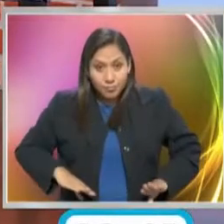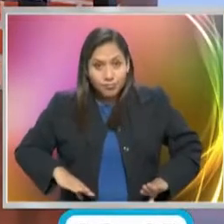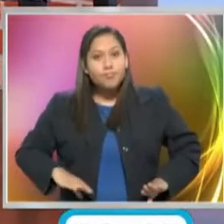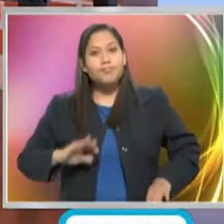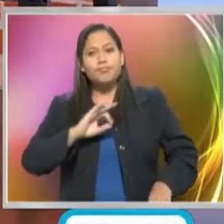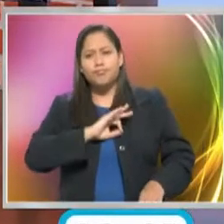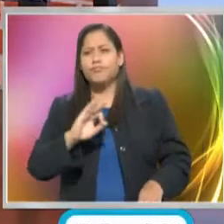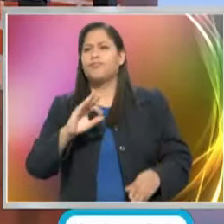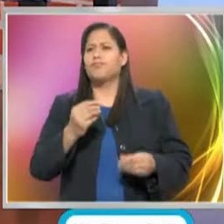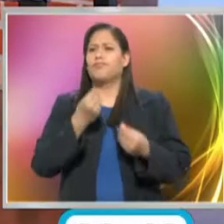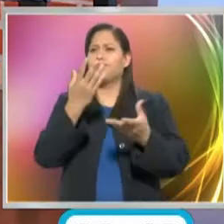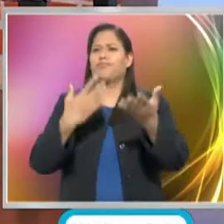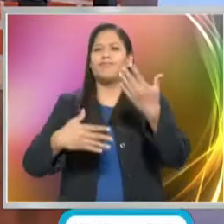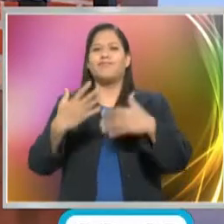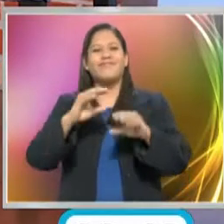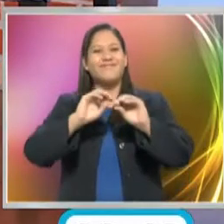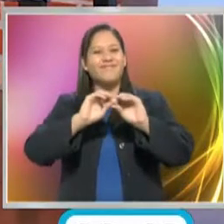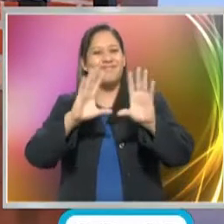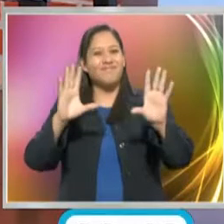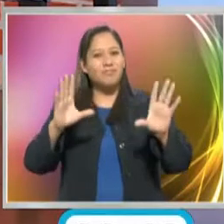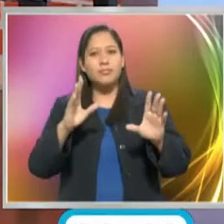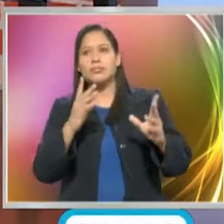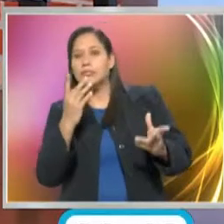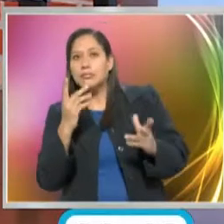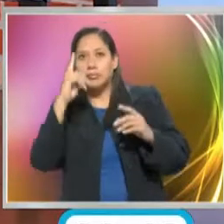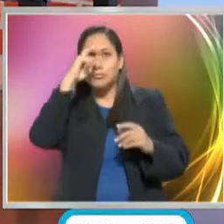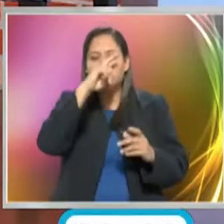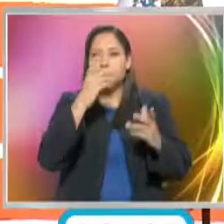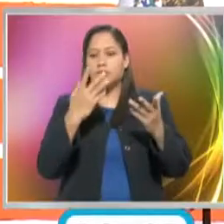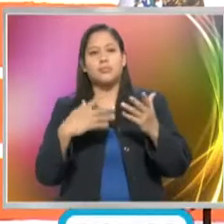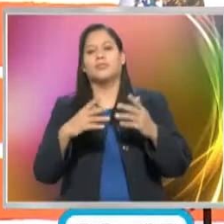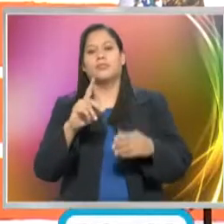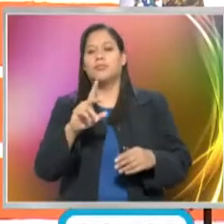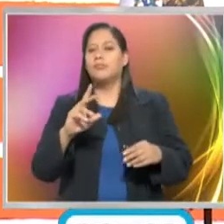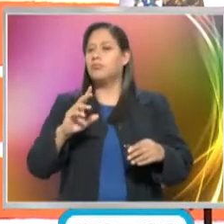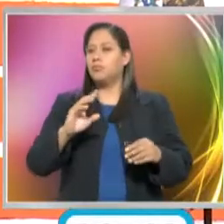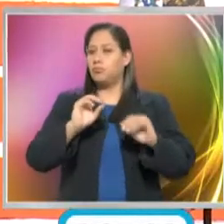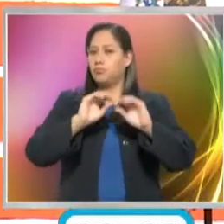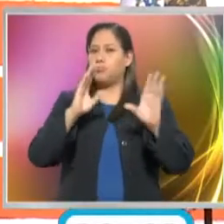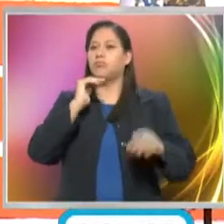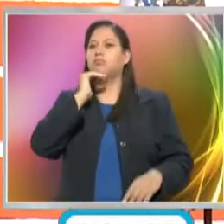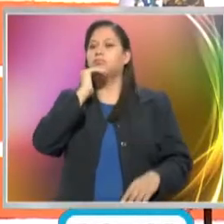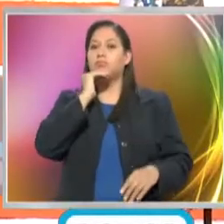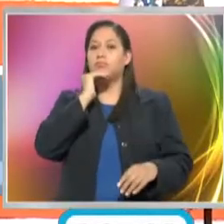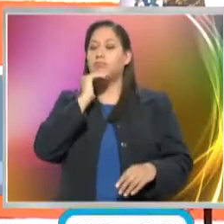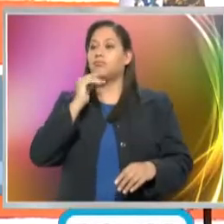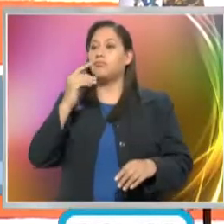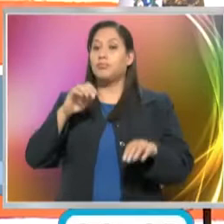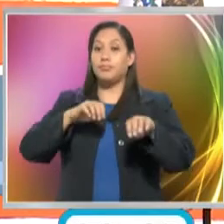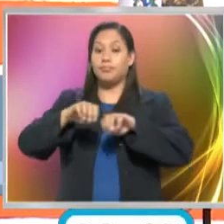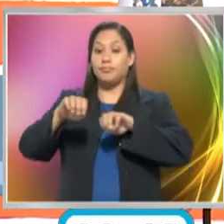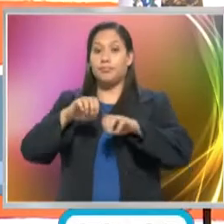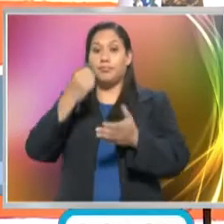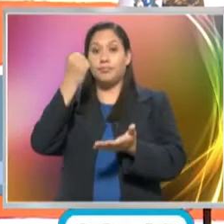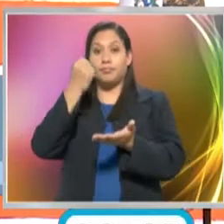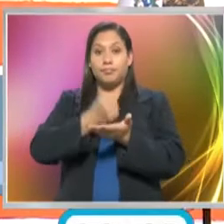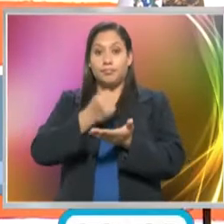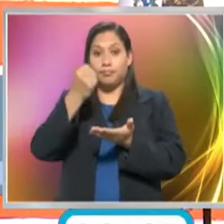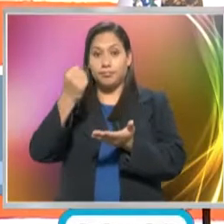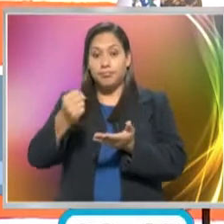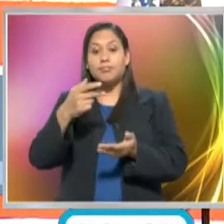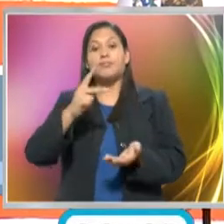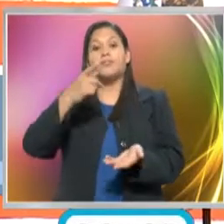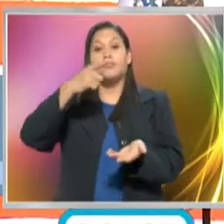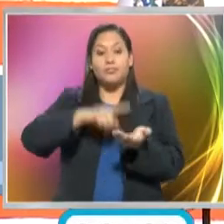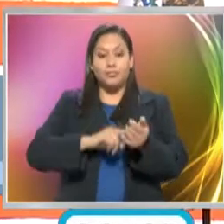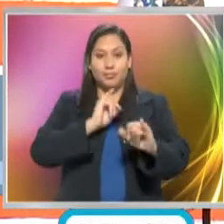que realmente lo practica, porque no es nada fácil. sí, Hay muchas redes sociales con diferentes segmentos